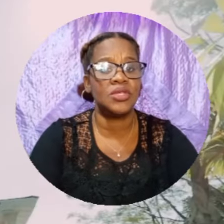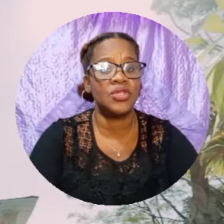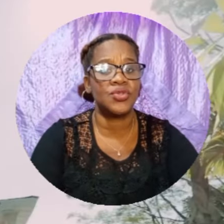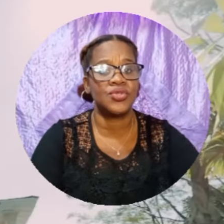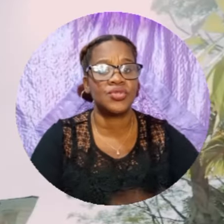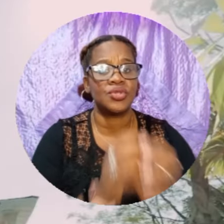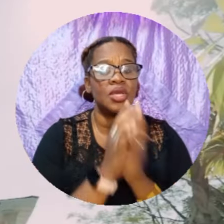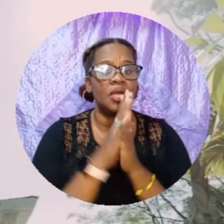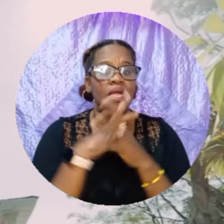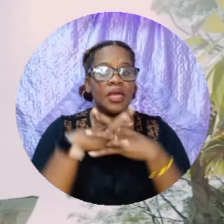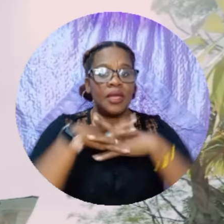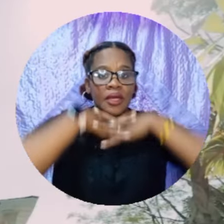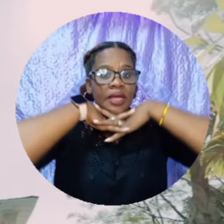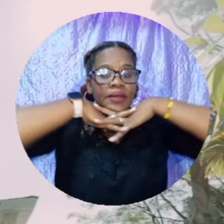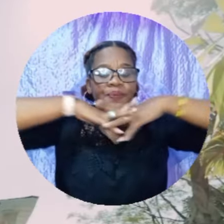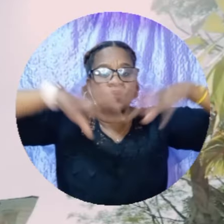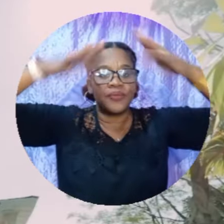Dios.